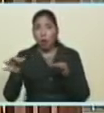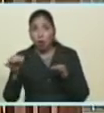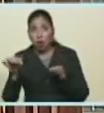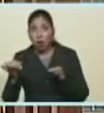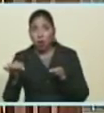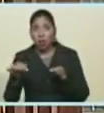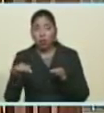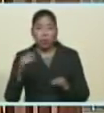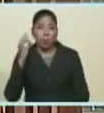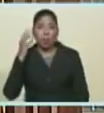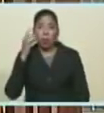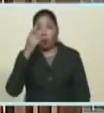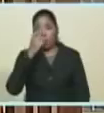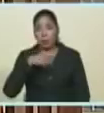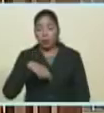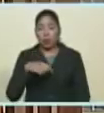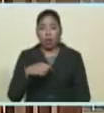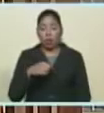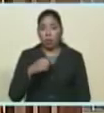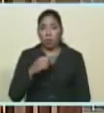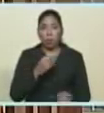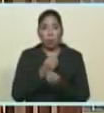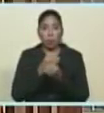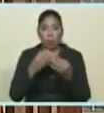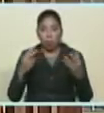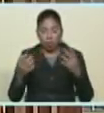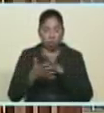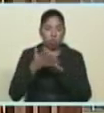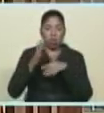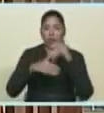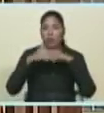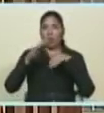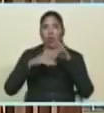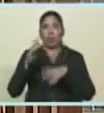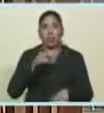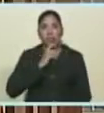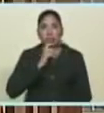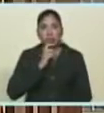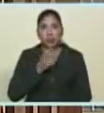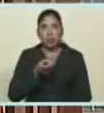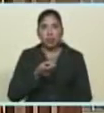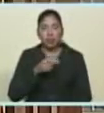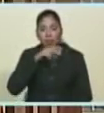lengua a la gente. Fondo de compensación interterritorial.